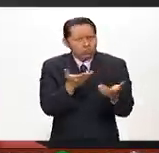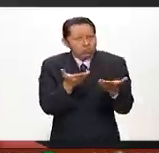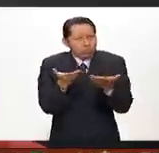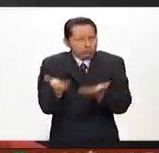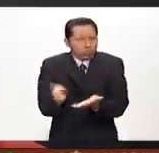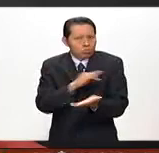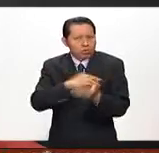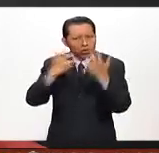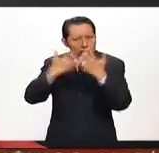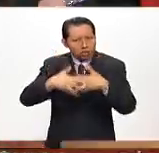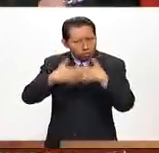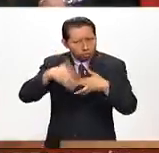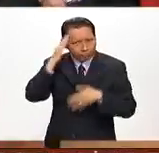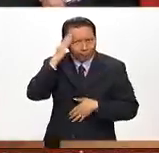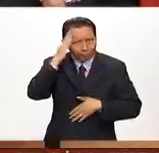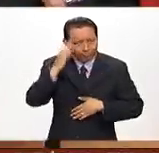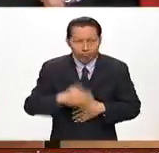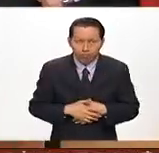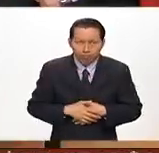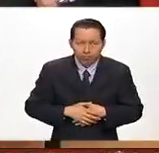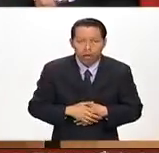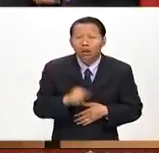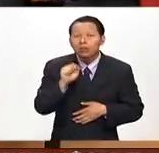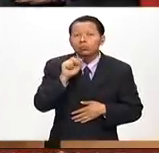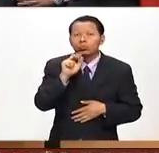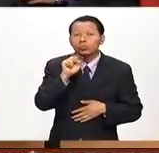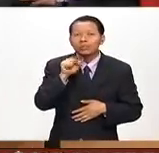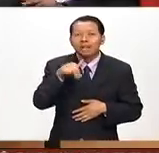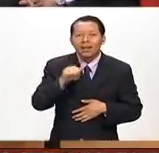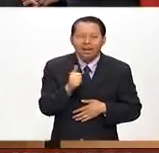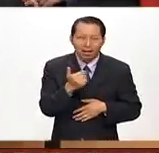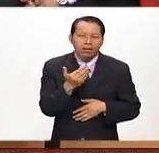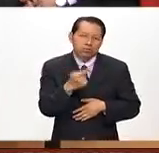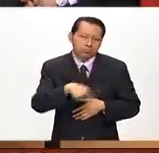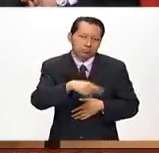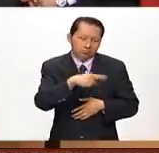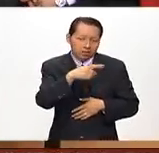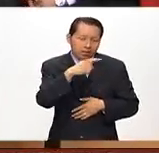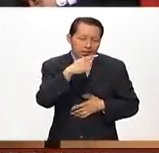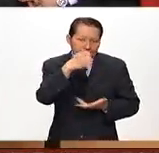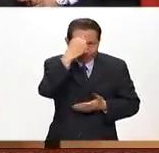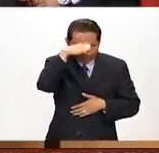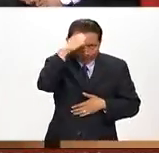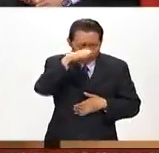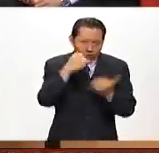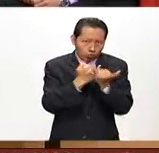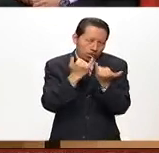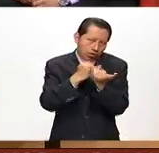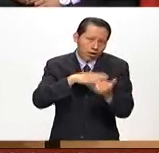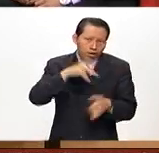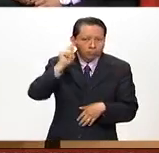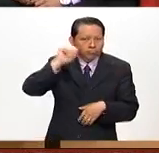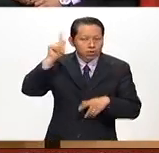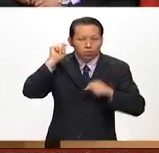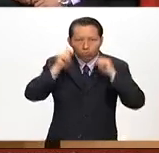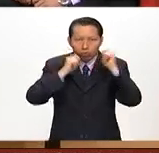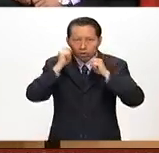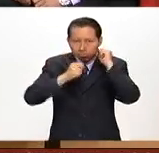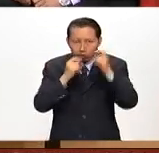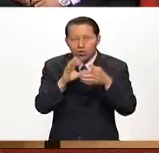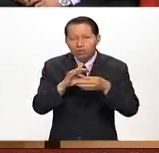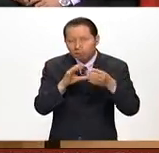liderar la industria. Susana, de acuerdo con la experiencia que ustedes tienen y como especialistas en este tema del turismo